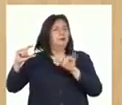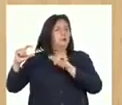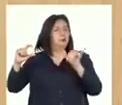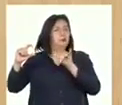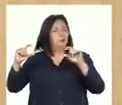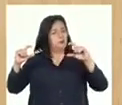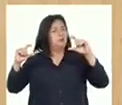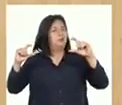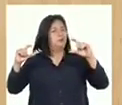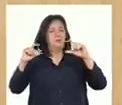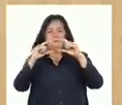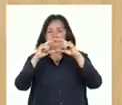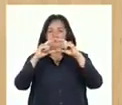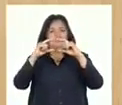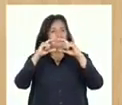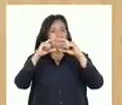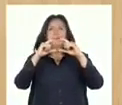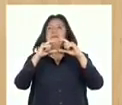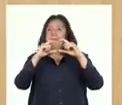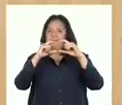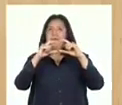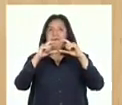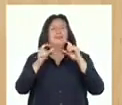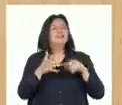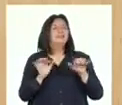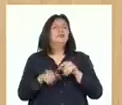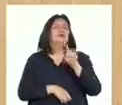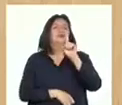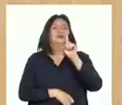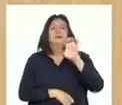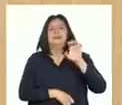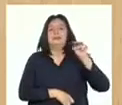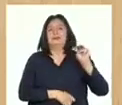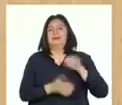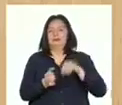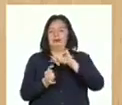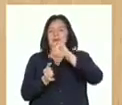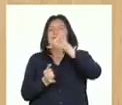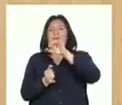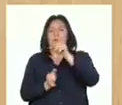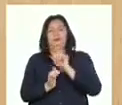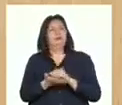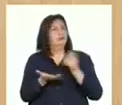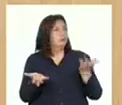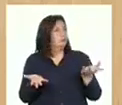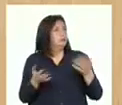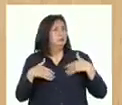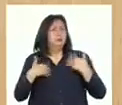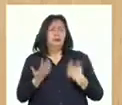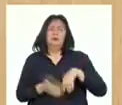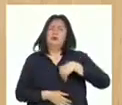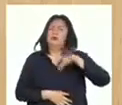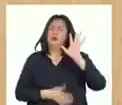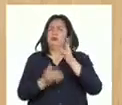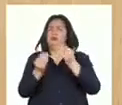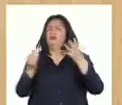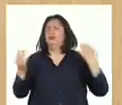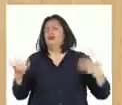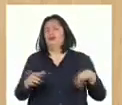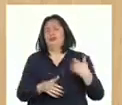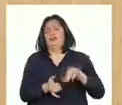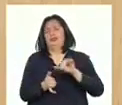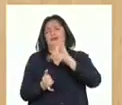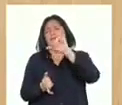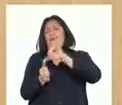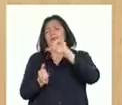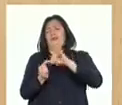misma altura que el cuadradito, es decir, tiene 1 centímetro de altura. Podemos medir muchísimas cosas más